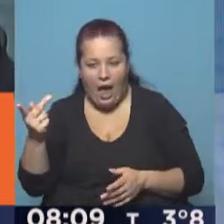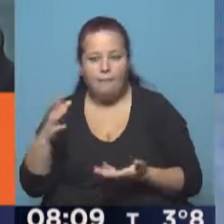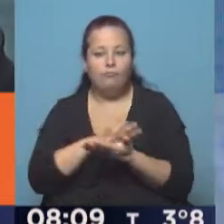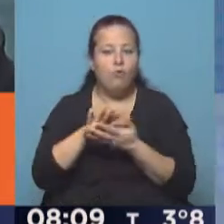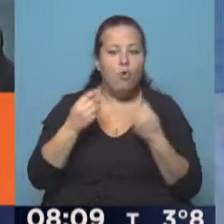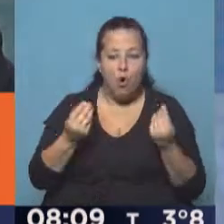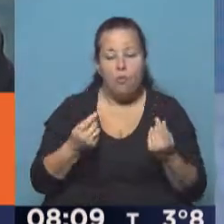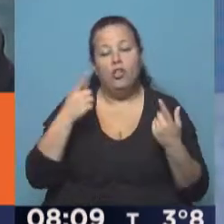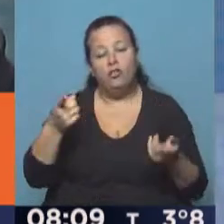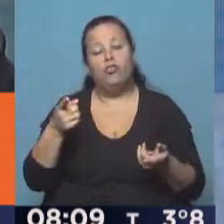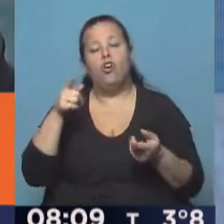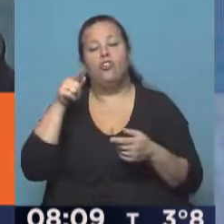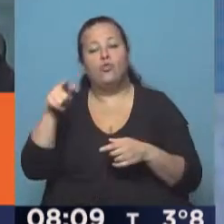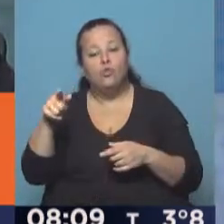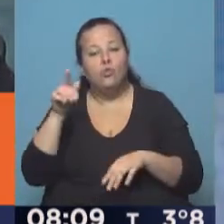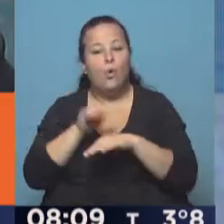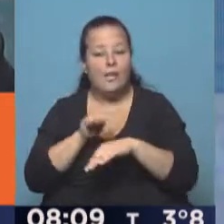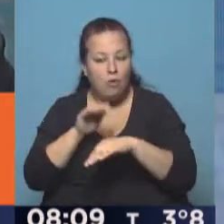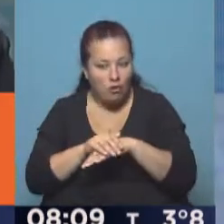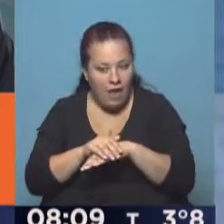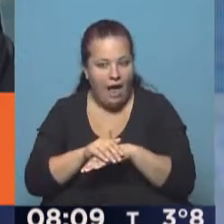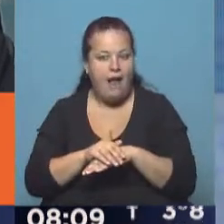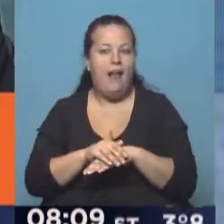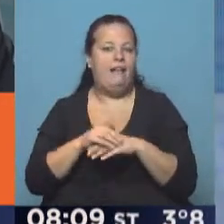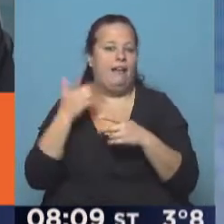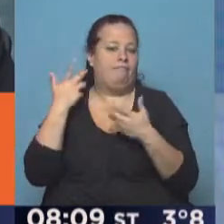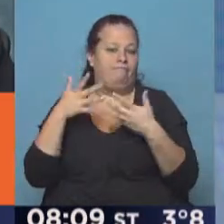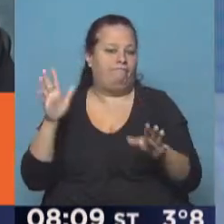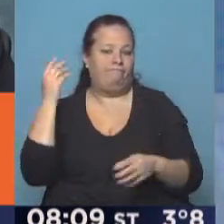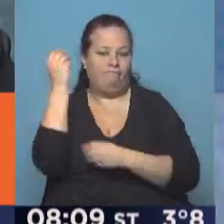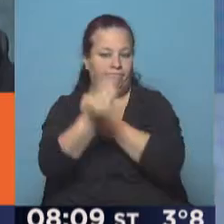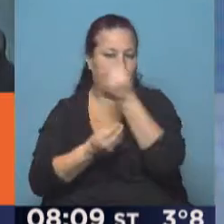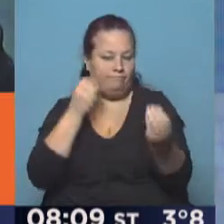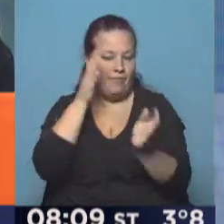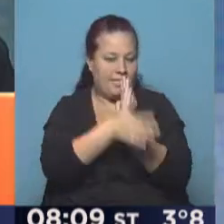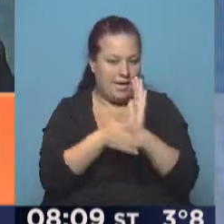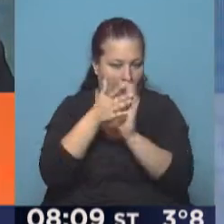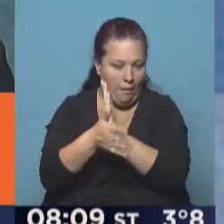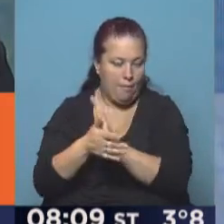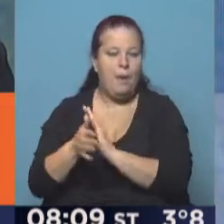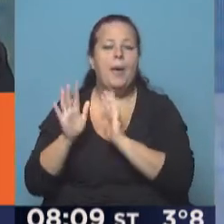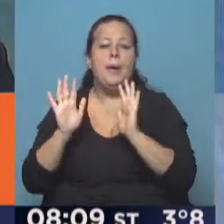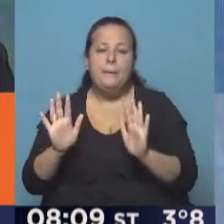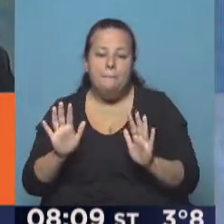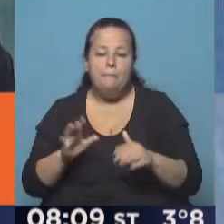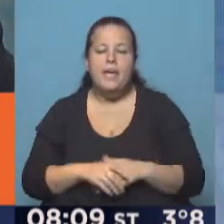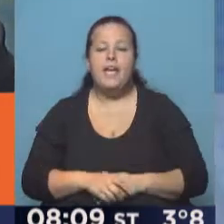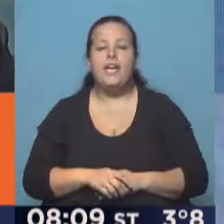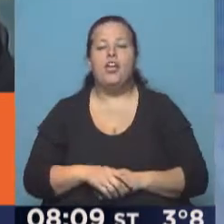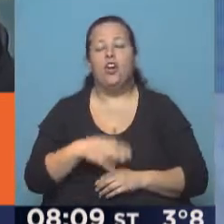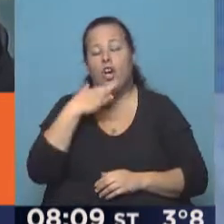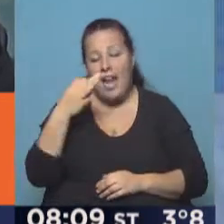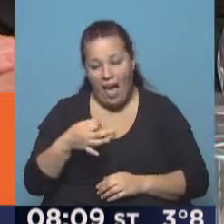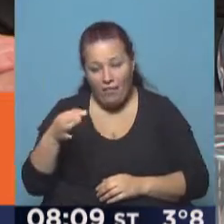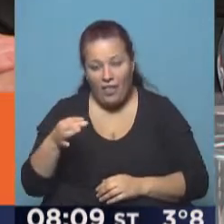Entonces, parte de su responsabilidad es la integración de refugiados. Pero la verdad